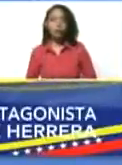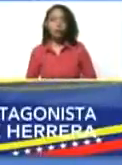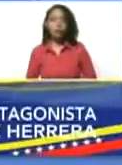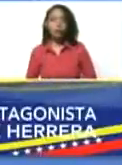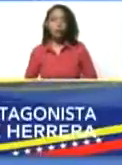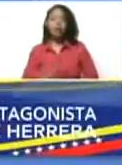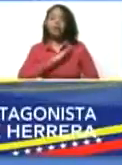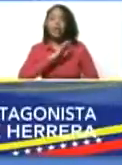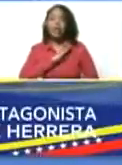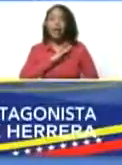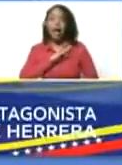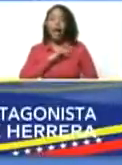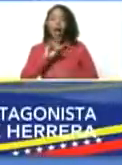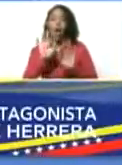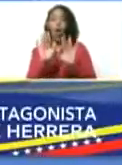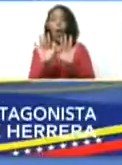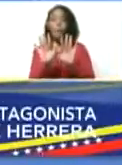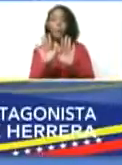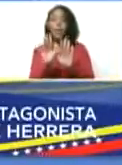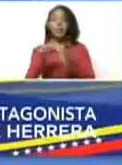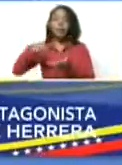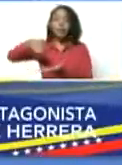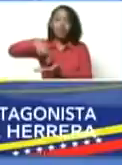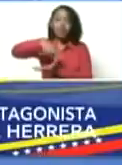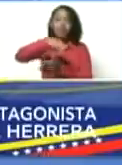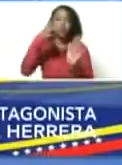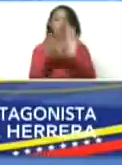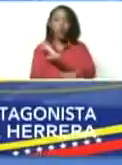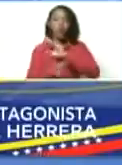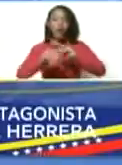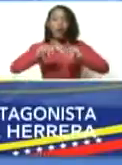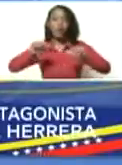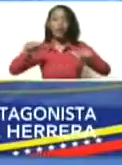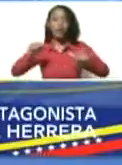Tenía los pies puestos sobre la tierra.